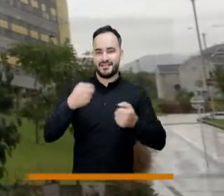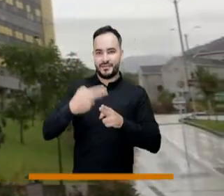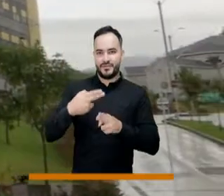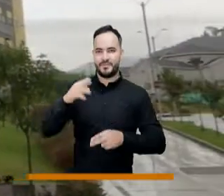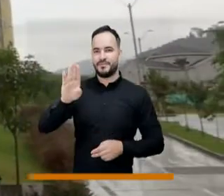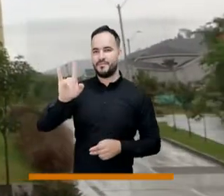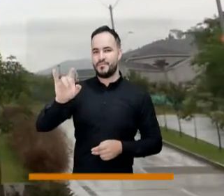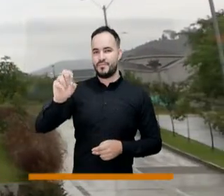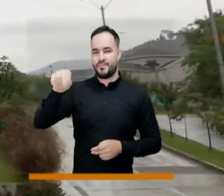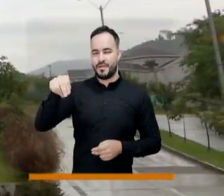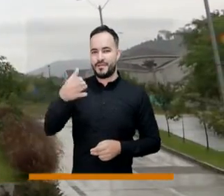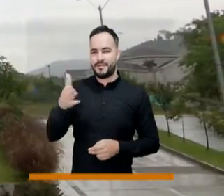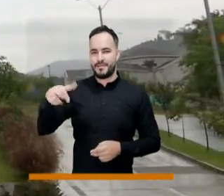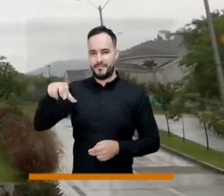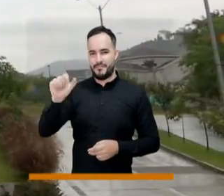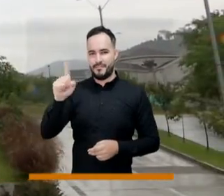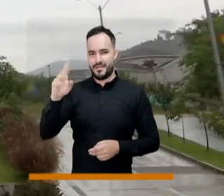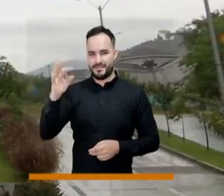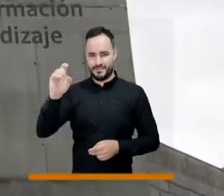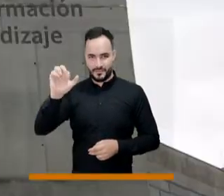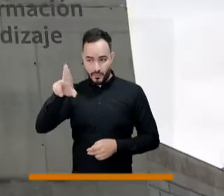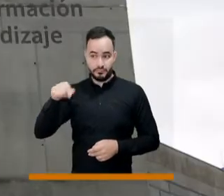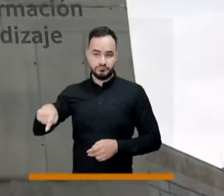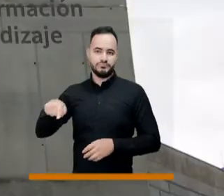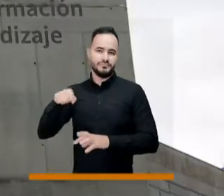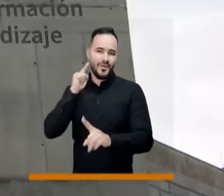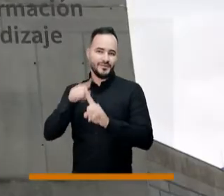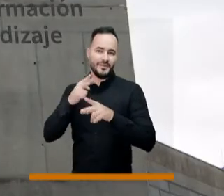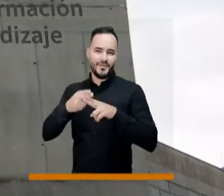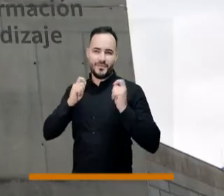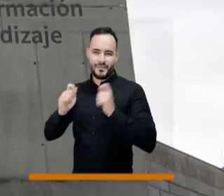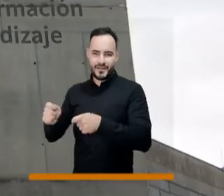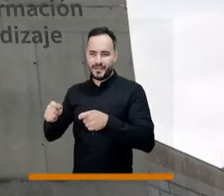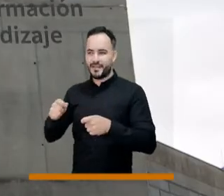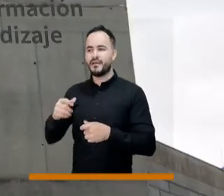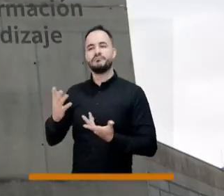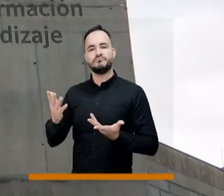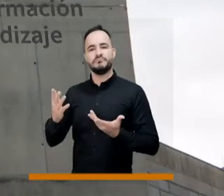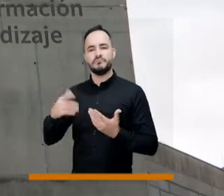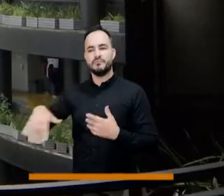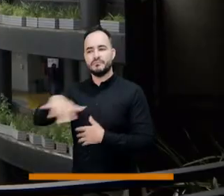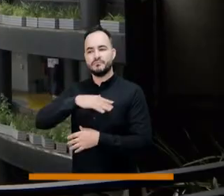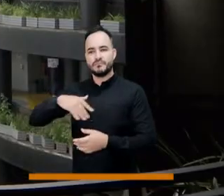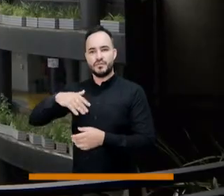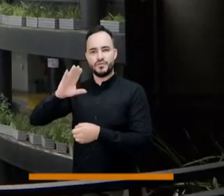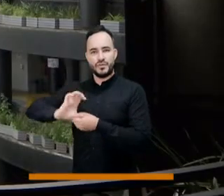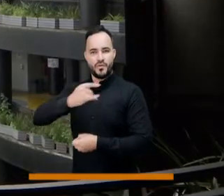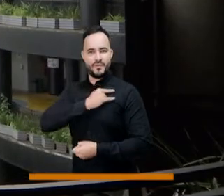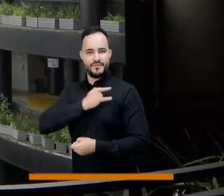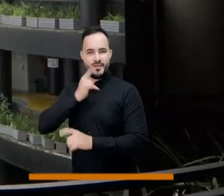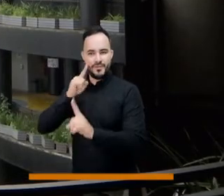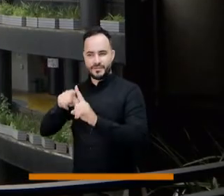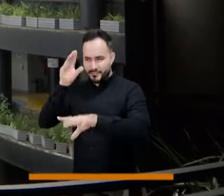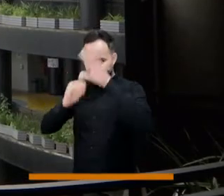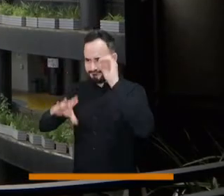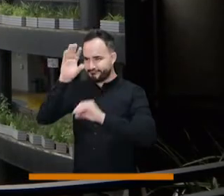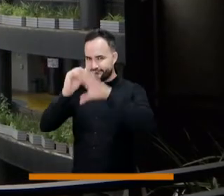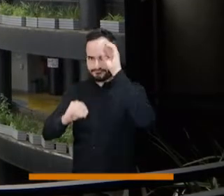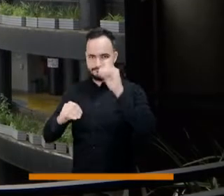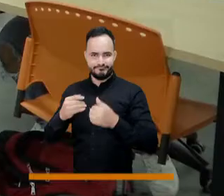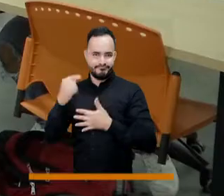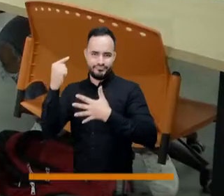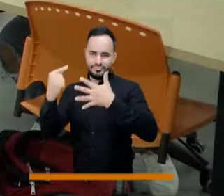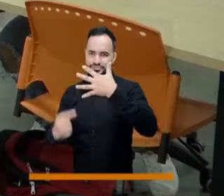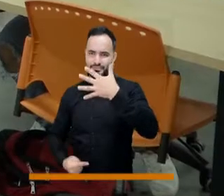Pastor. Es la ciudadela de la Cuarta Revolución Industrial, la ciudadela del aprendizaje, que tiene una capacidad para cerca de